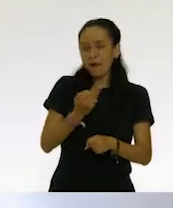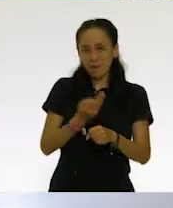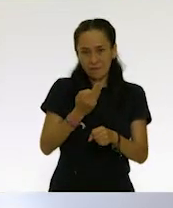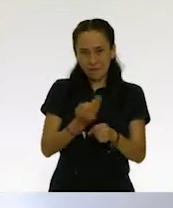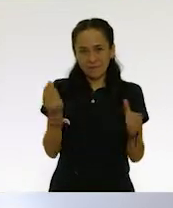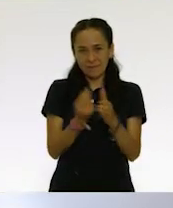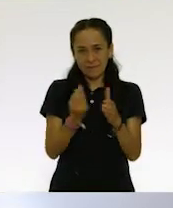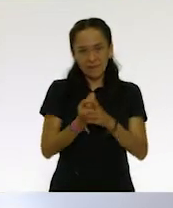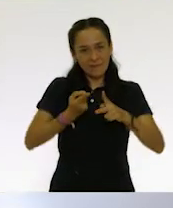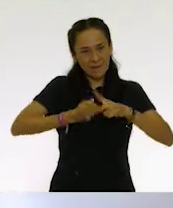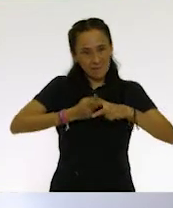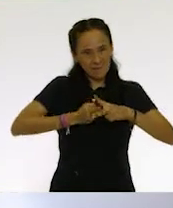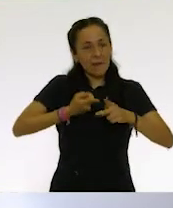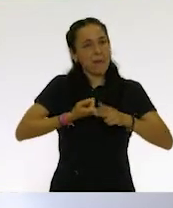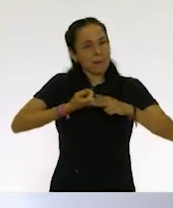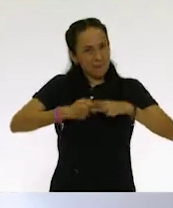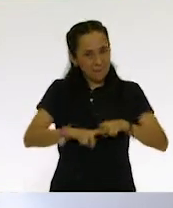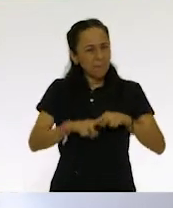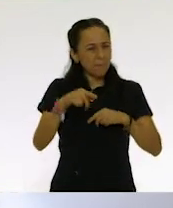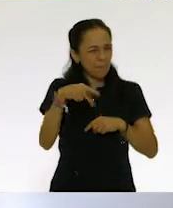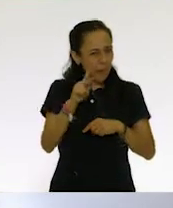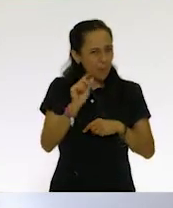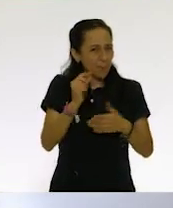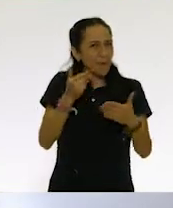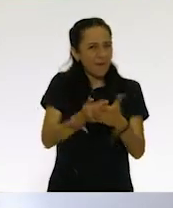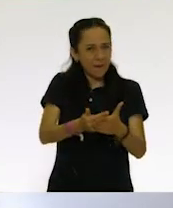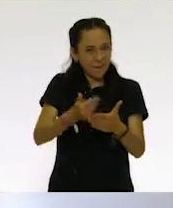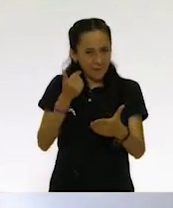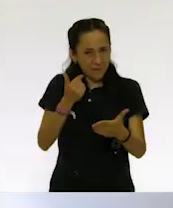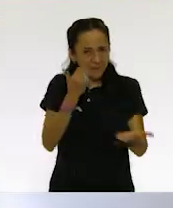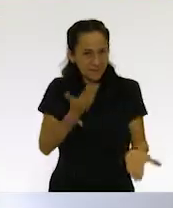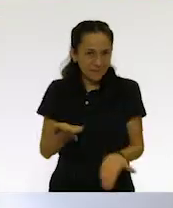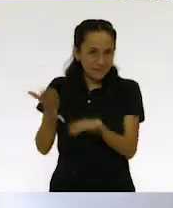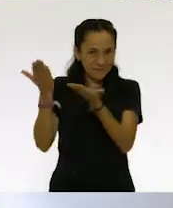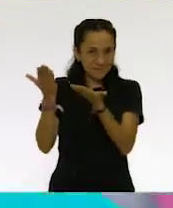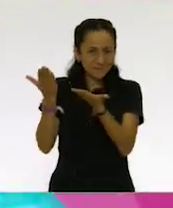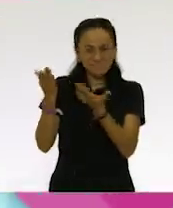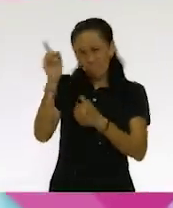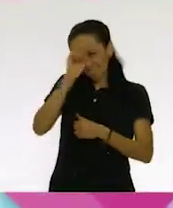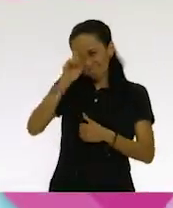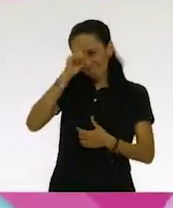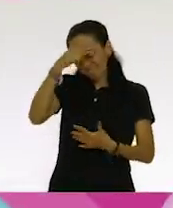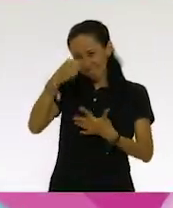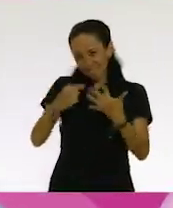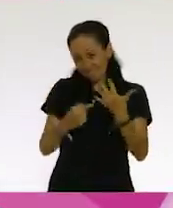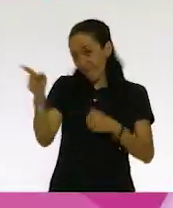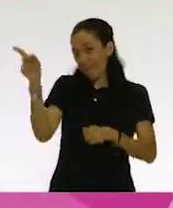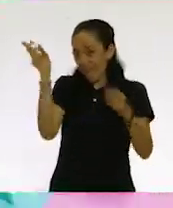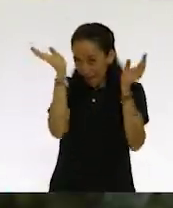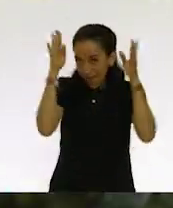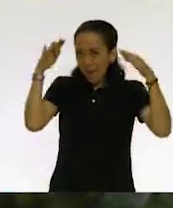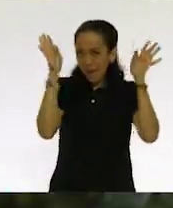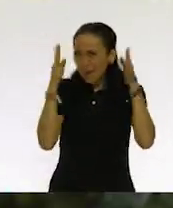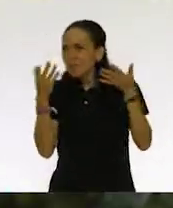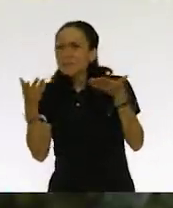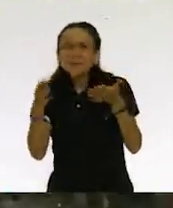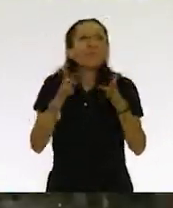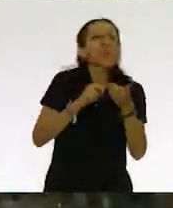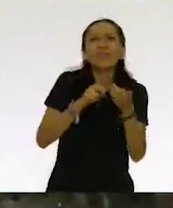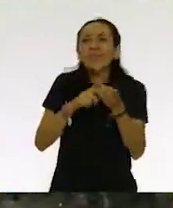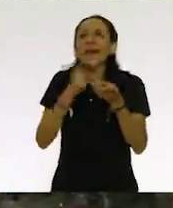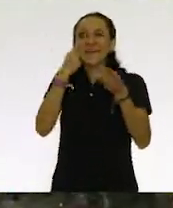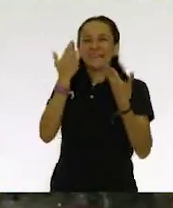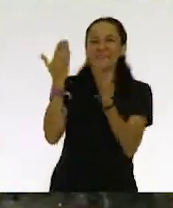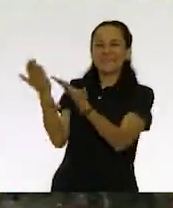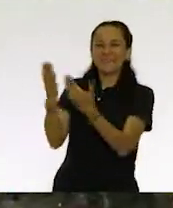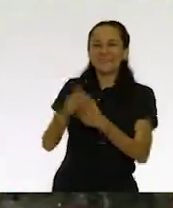antes vamos con las recomendaciones de Ajolisto. ¡Ajolisto! ¿Dónde estás? ¡Ah! ¡Por allá! ¡Ya te vi! ¡Hola!